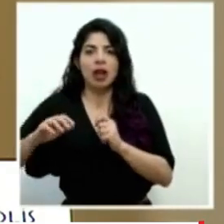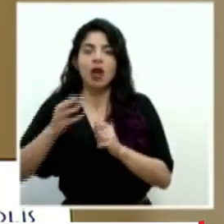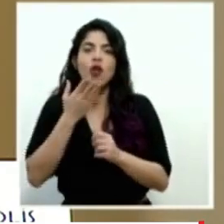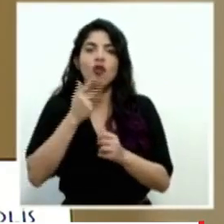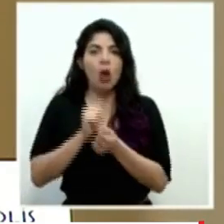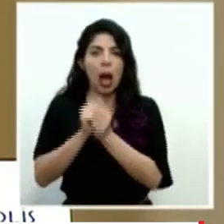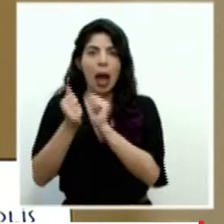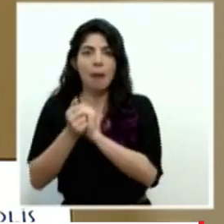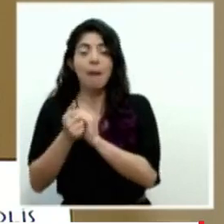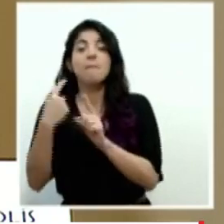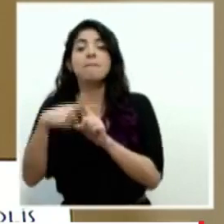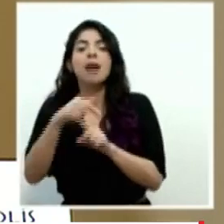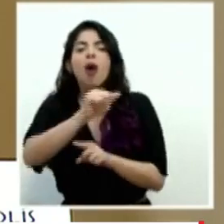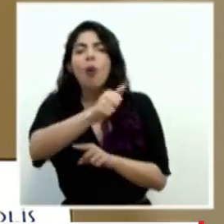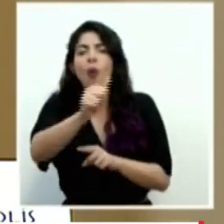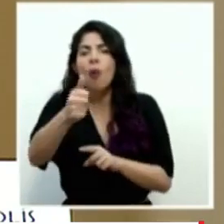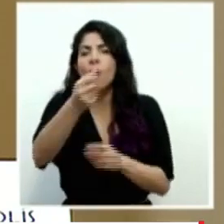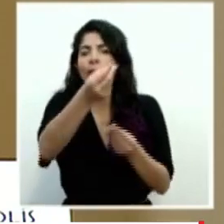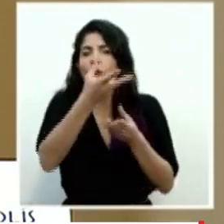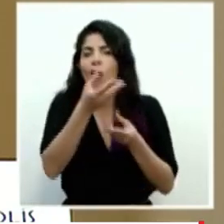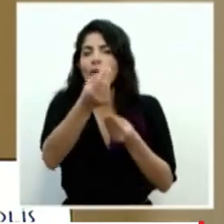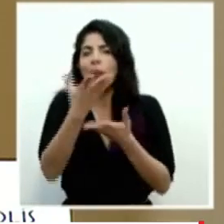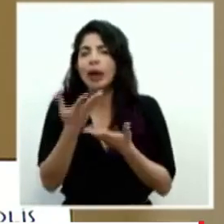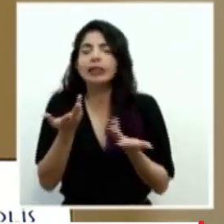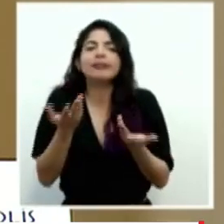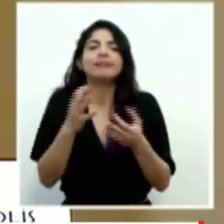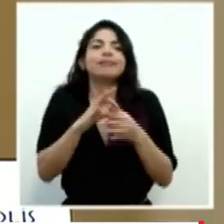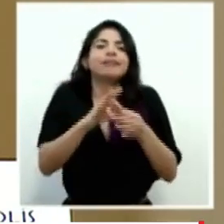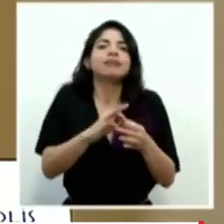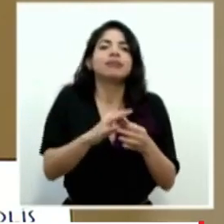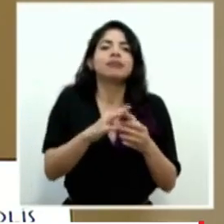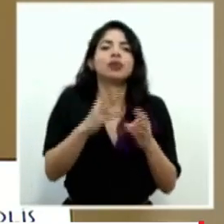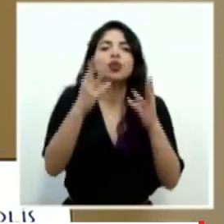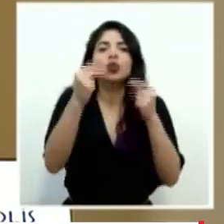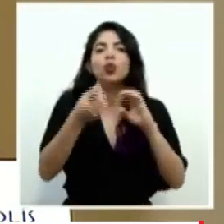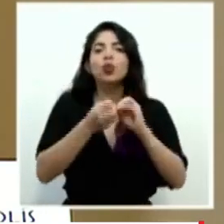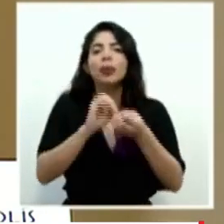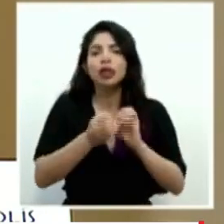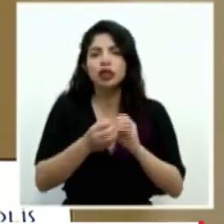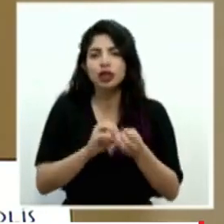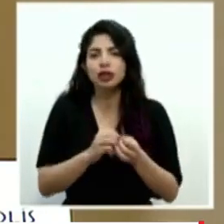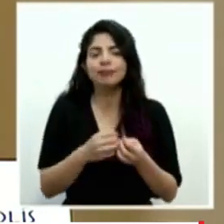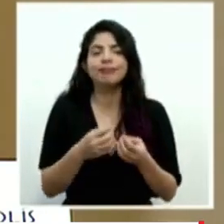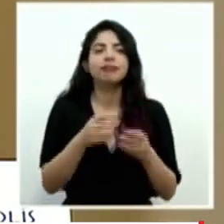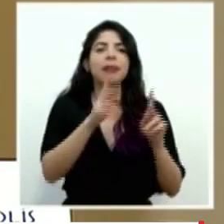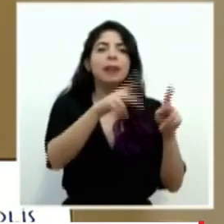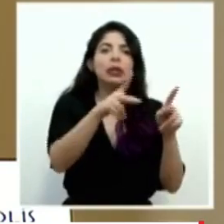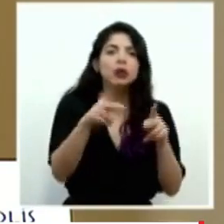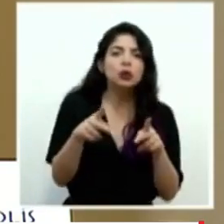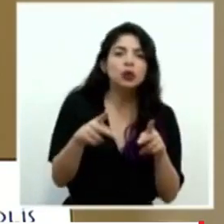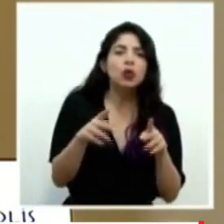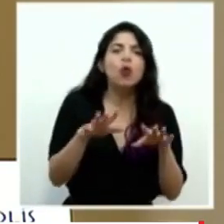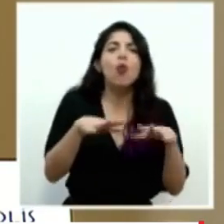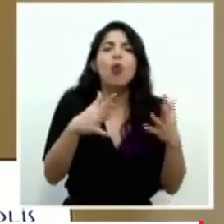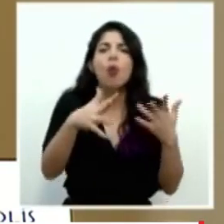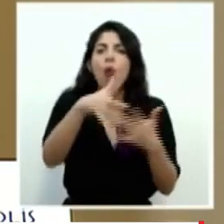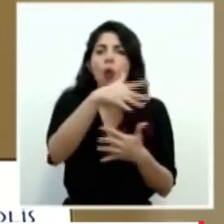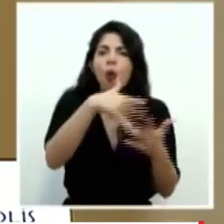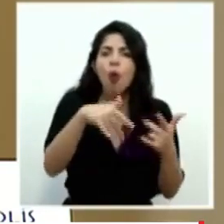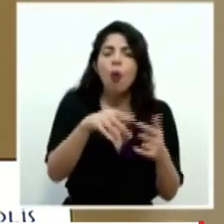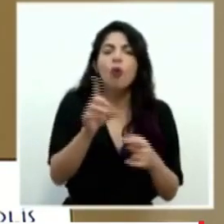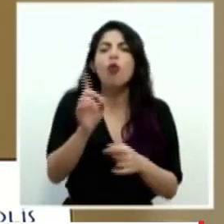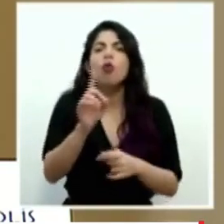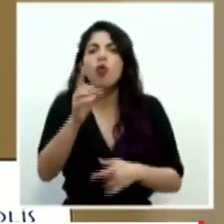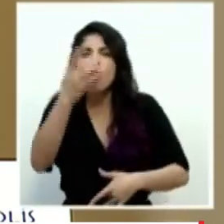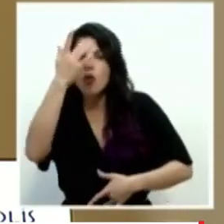la información con otras variables que tienen que ver con, más cualitativas, que tienen que ver con la población, cómo se mueve la población, dónde